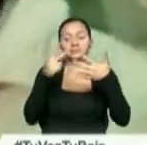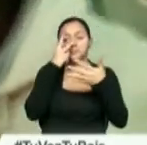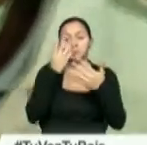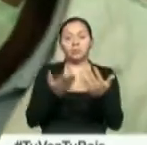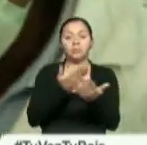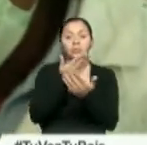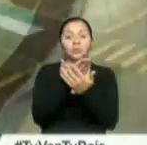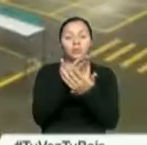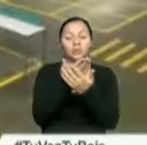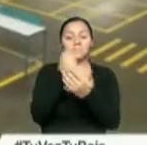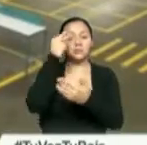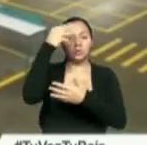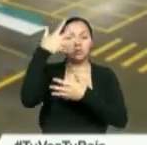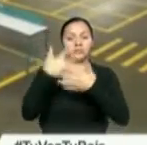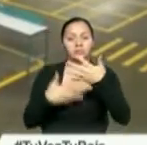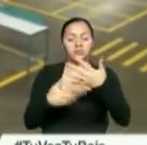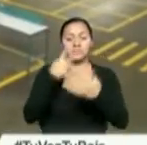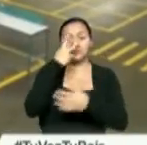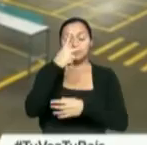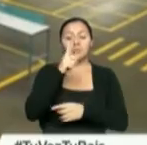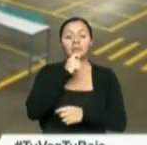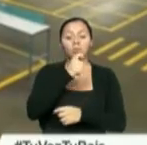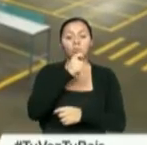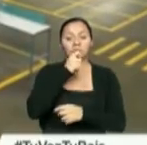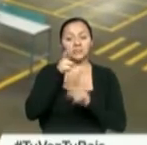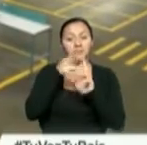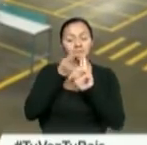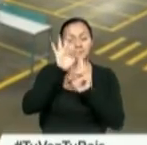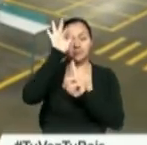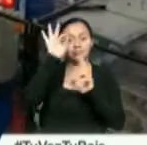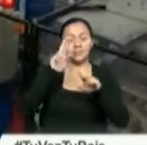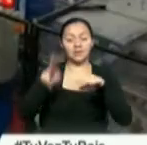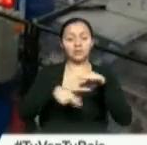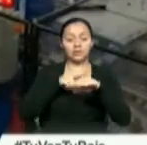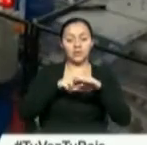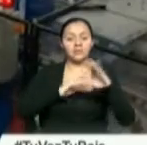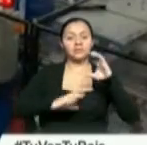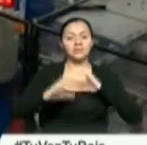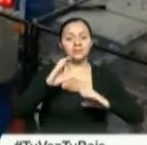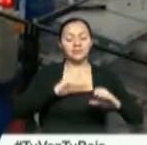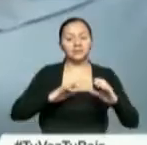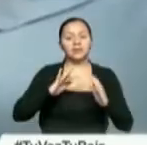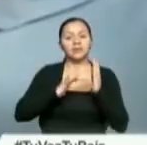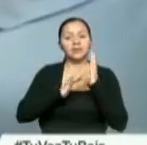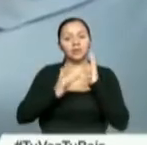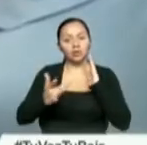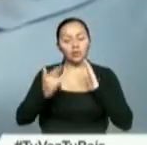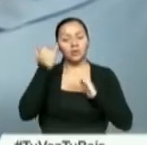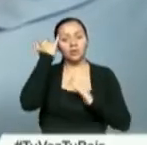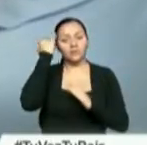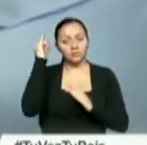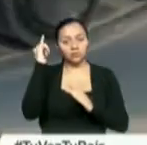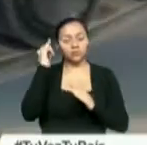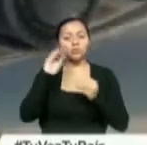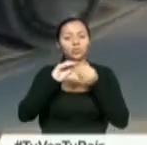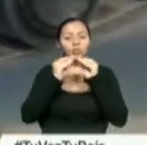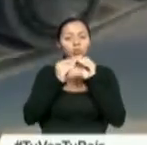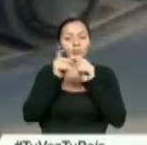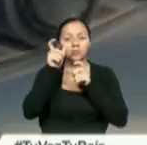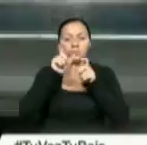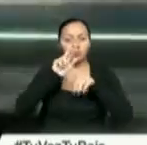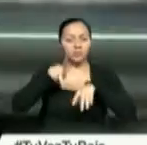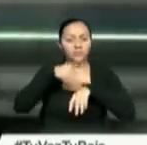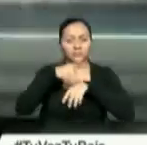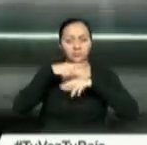generar conocimiento pues según la encuesta nacional de actividades de ciencia y tecnología e innovación el número de investigadores creció un